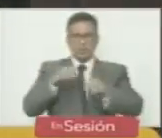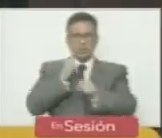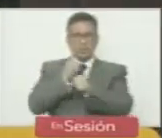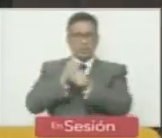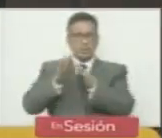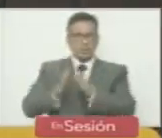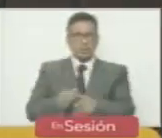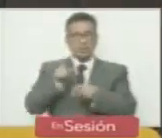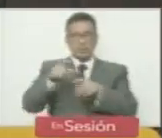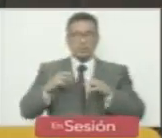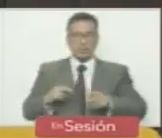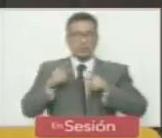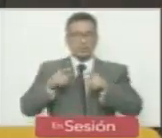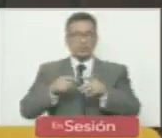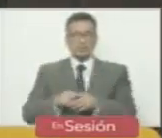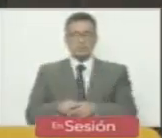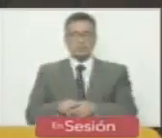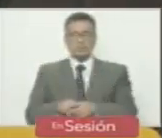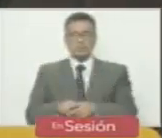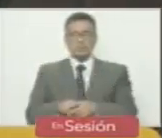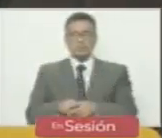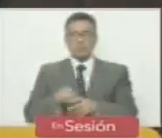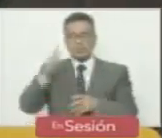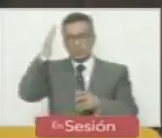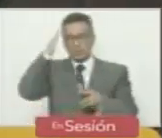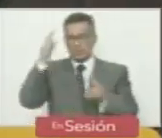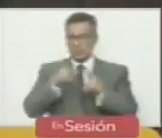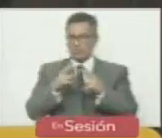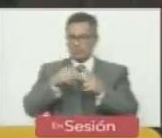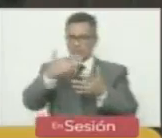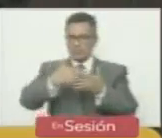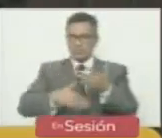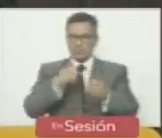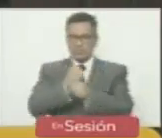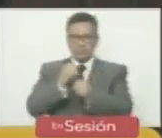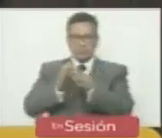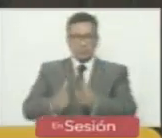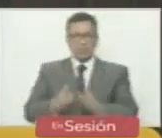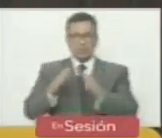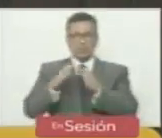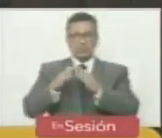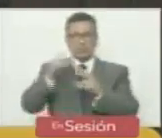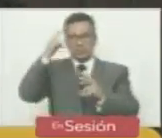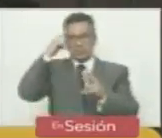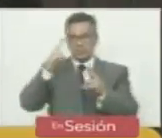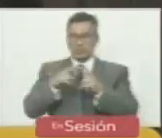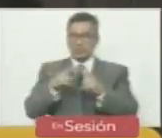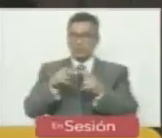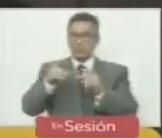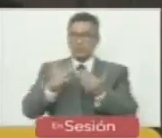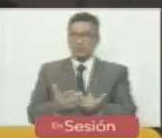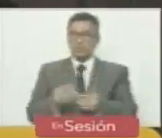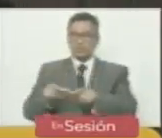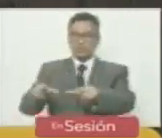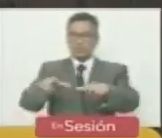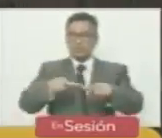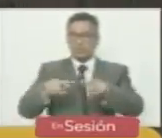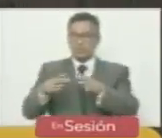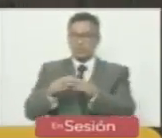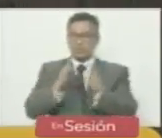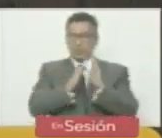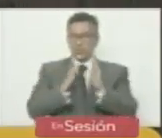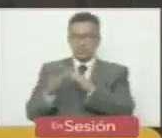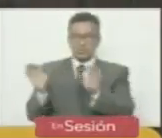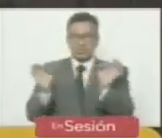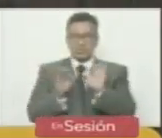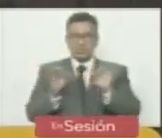trabajadores. En esta oportunidad, pues es el reconocimiento de esta ley de los trabajadores a domicilio, es el reconocimiento a un sector que no está organizado